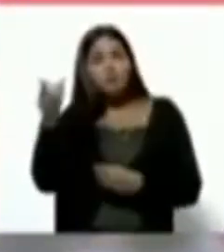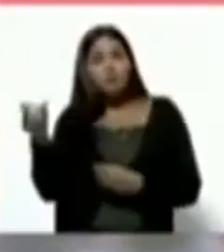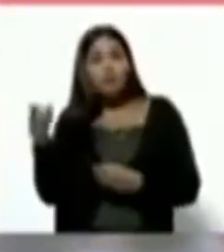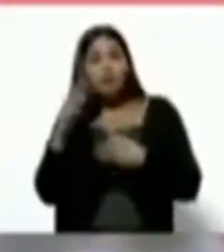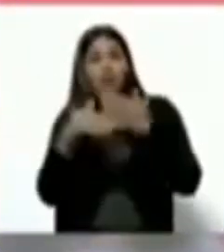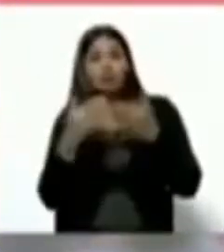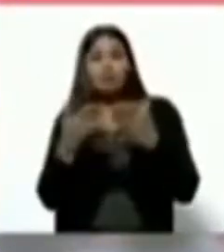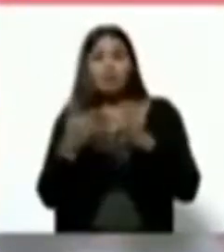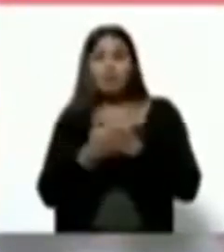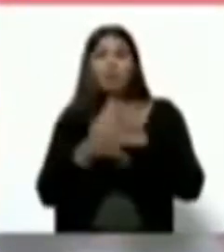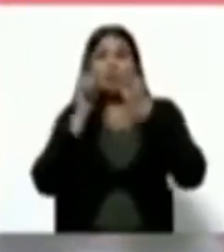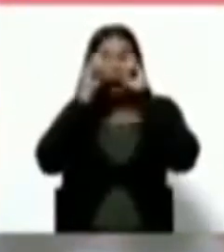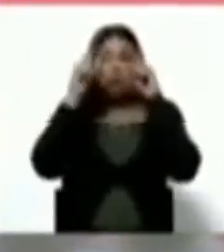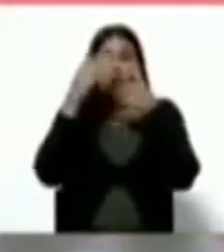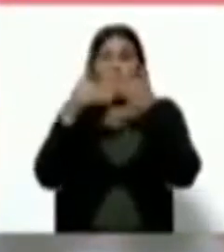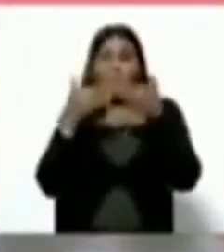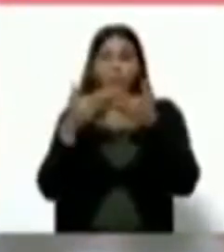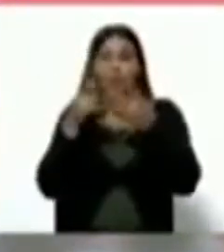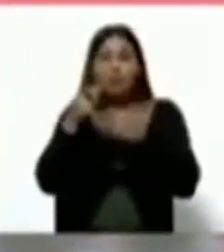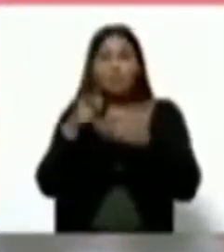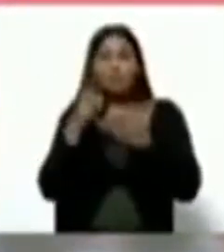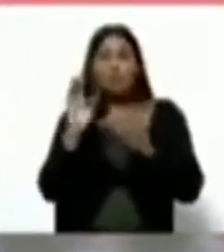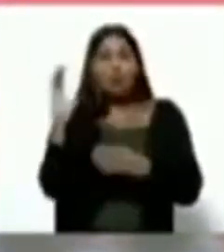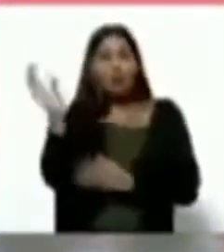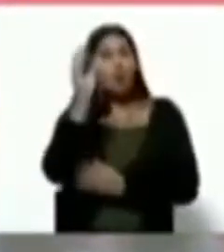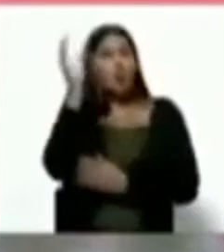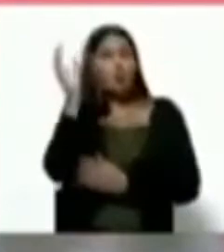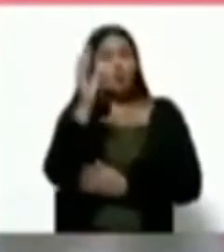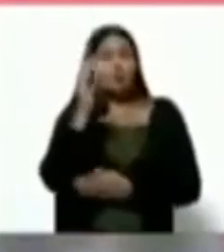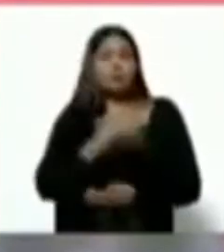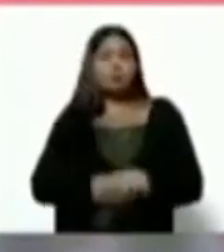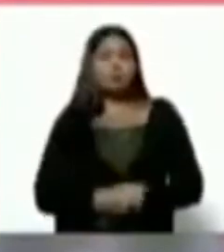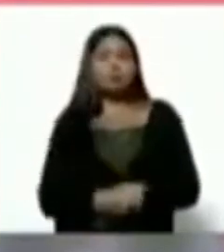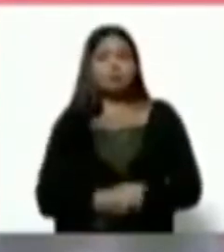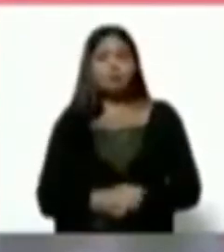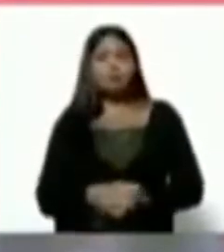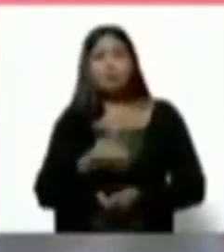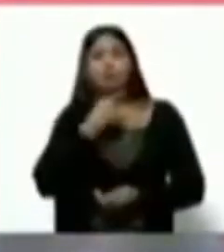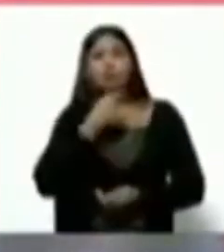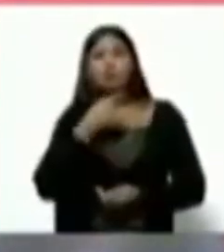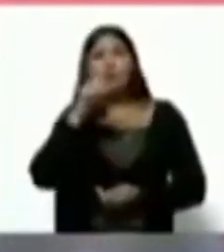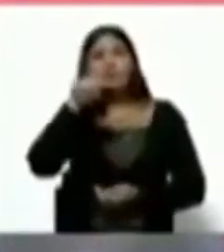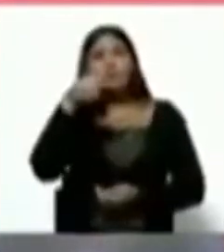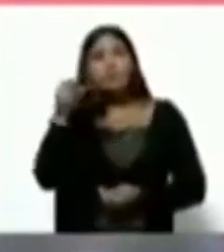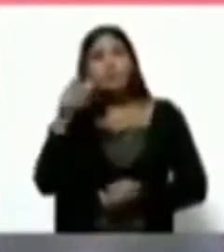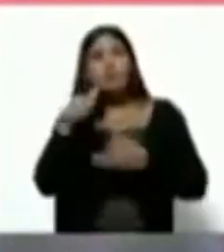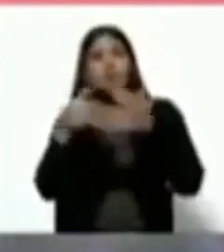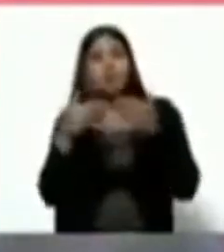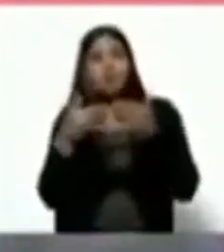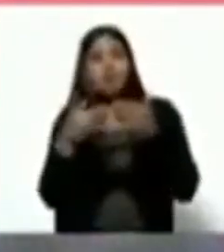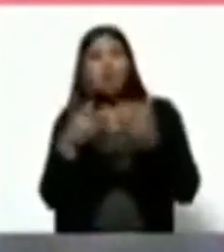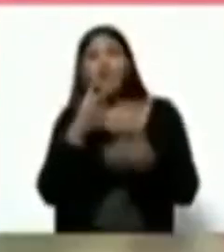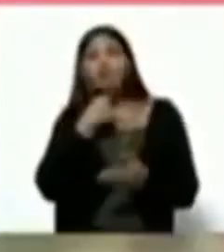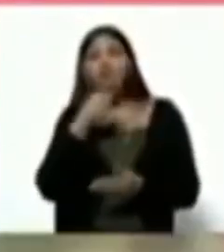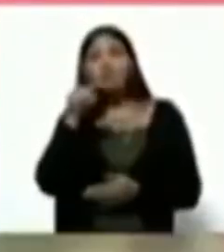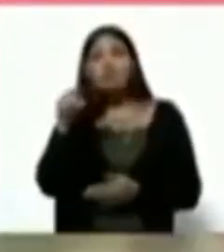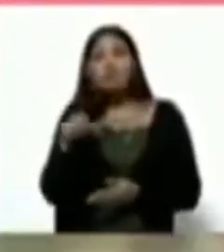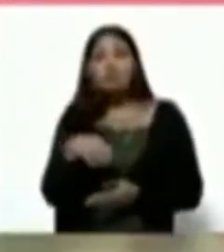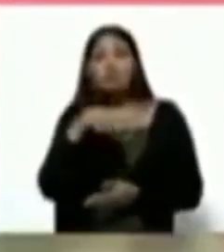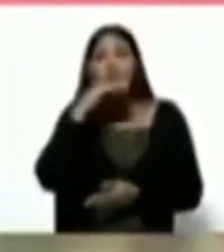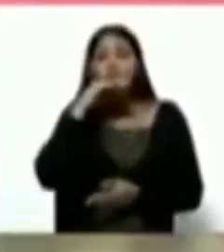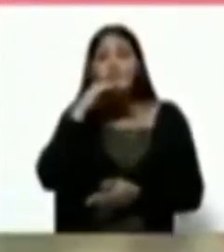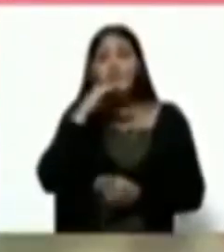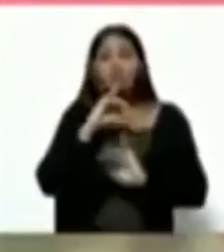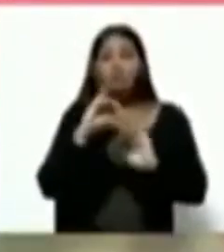para despertar a esta Colombia. Le guste a quien le guste, le disguste a quien le disguste,